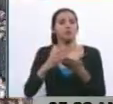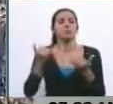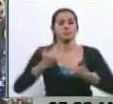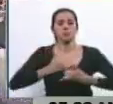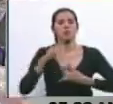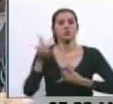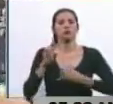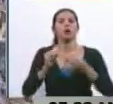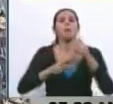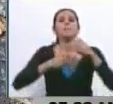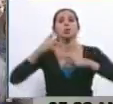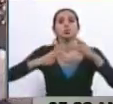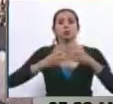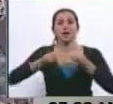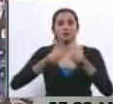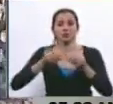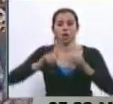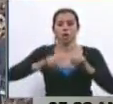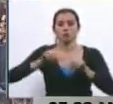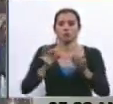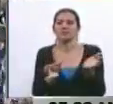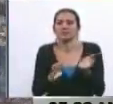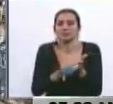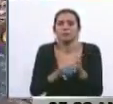nosotros a producir también el chip,